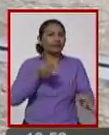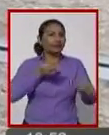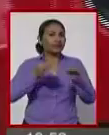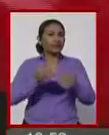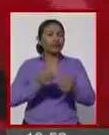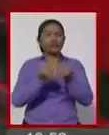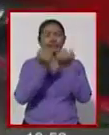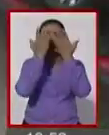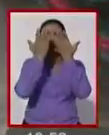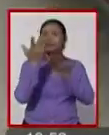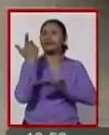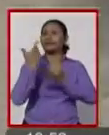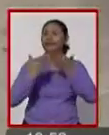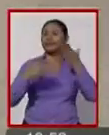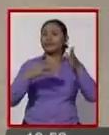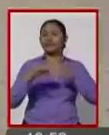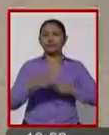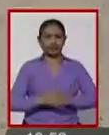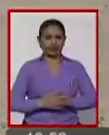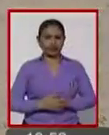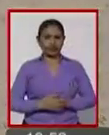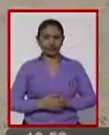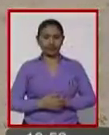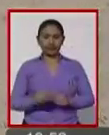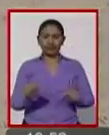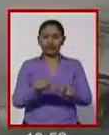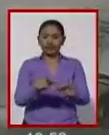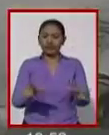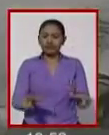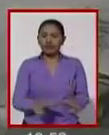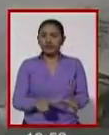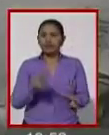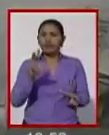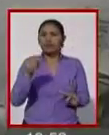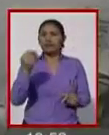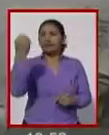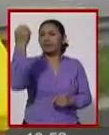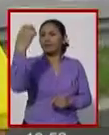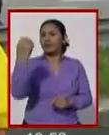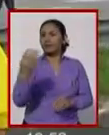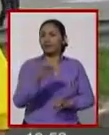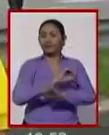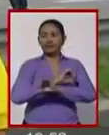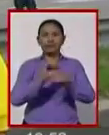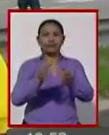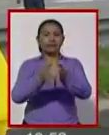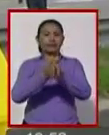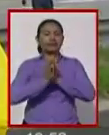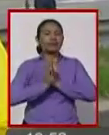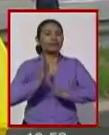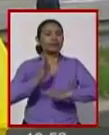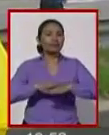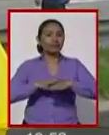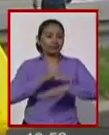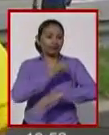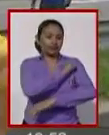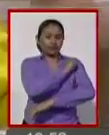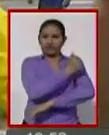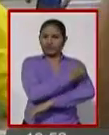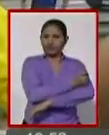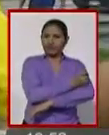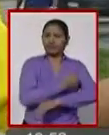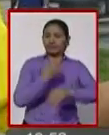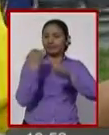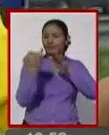de que lamentan que suceda este tipo de situaciones en una zona donde no hay señalización. Entonces pedimos hoy un llamado a nuestras autoridades que hace